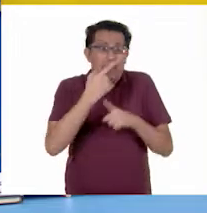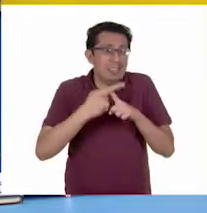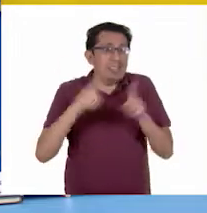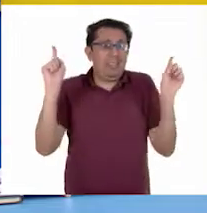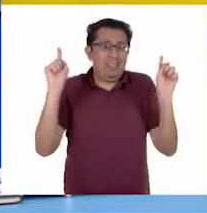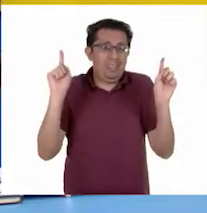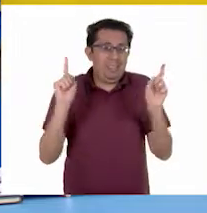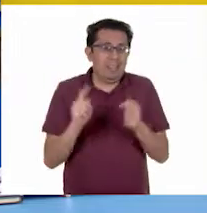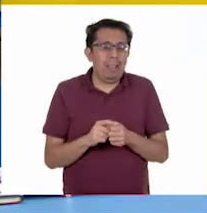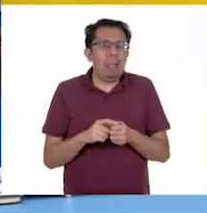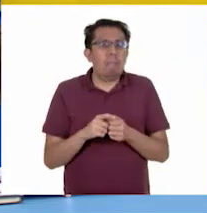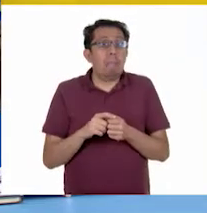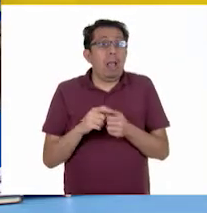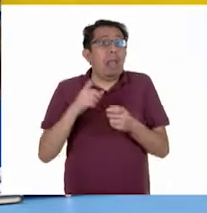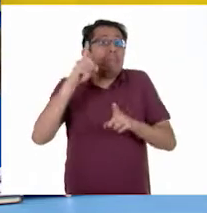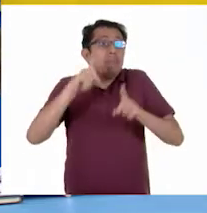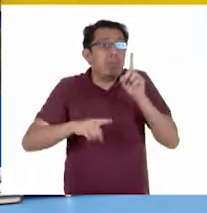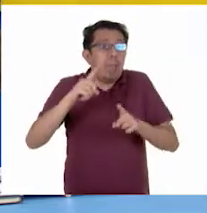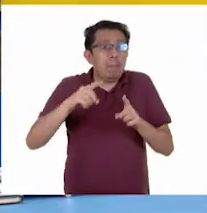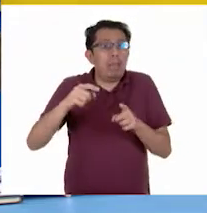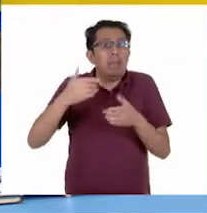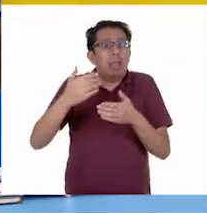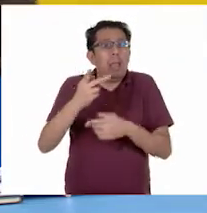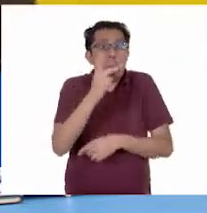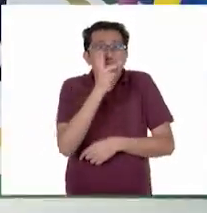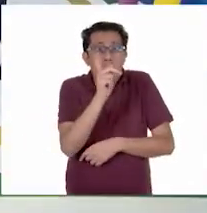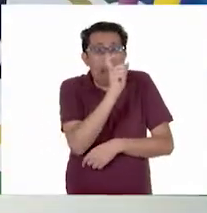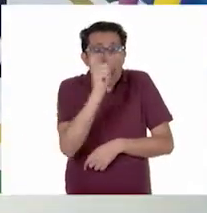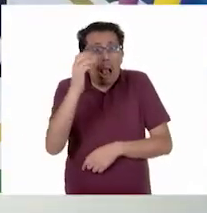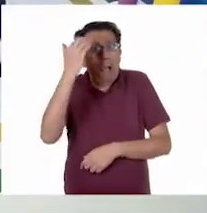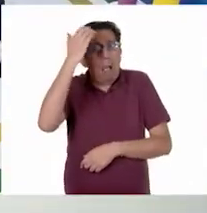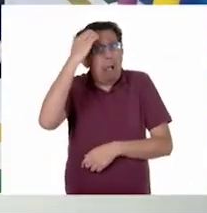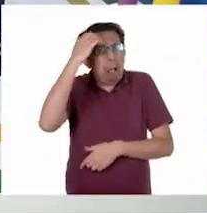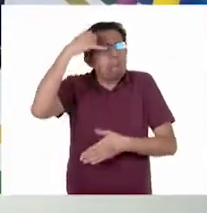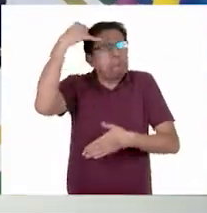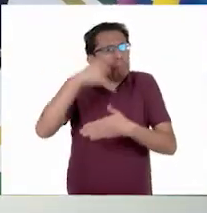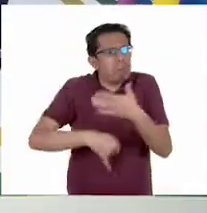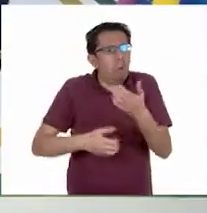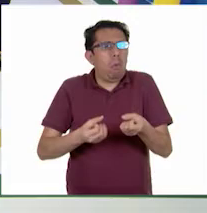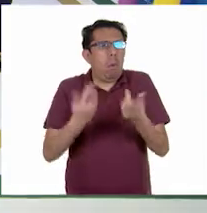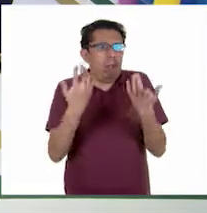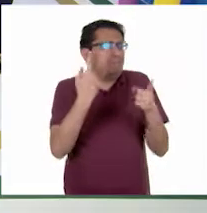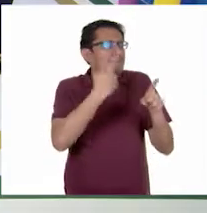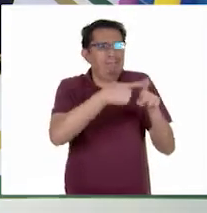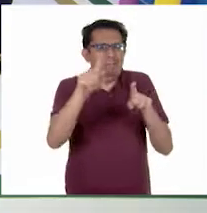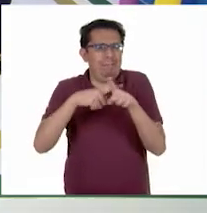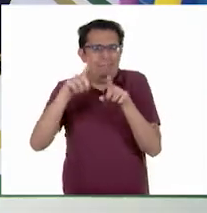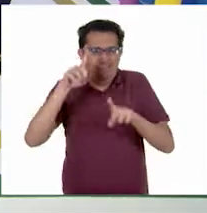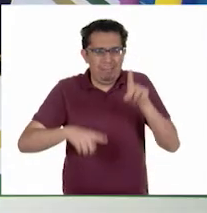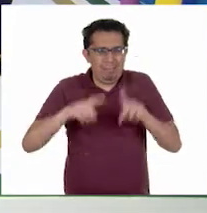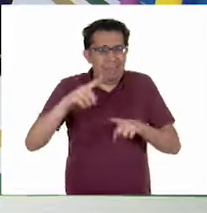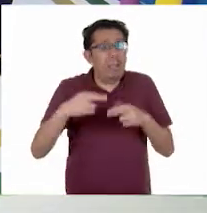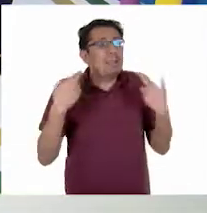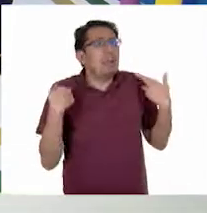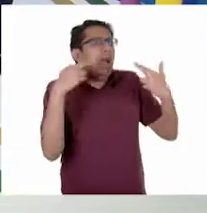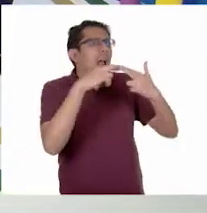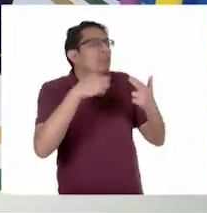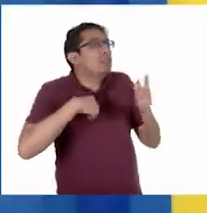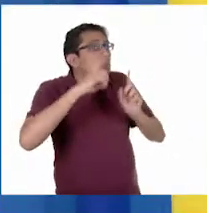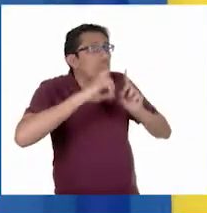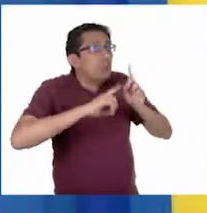ejemplo, el conocimiento que tienen de las mismas, entre otras cosas más. Profesor, pero yo tengo una duda.